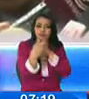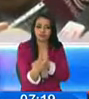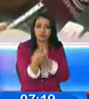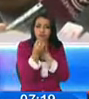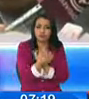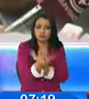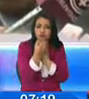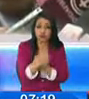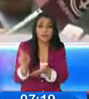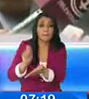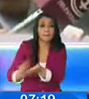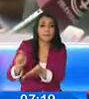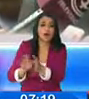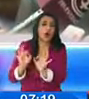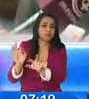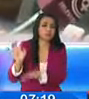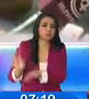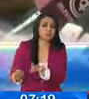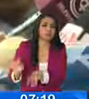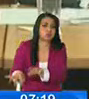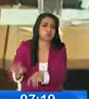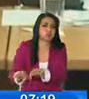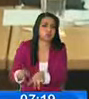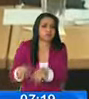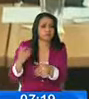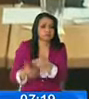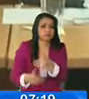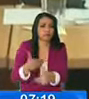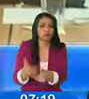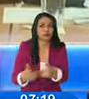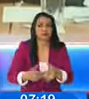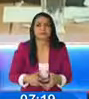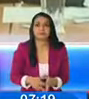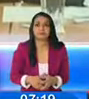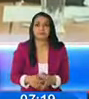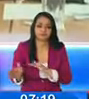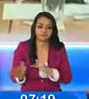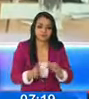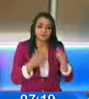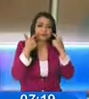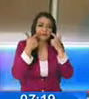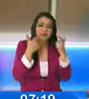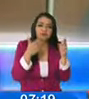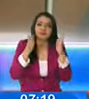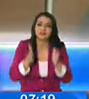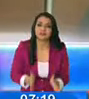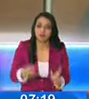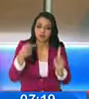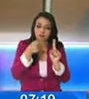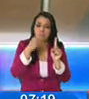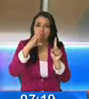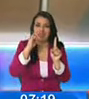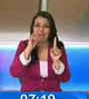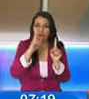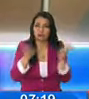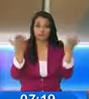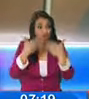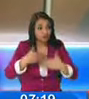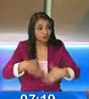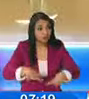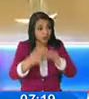esa información. Esa información está en procesamiento. Por su parte, el fiscal general de la Nación, Carlos Vaca Mancheno, al finalizar